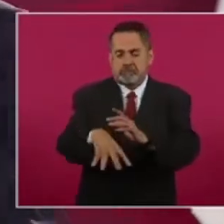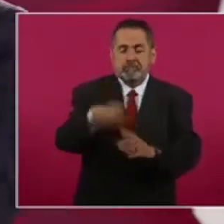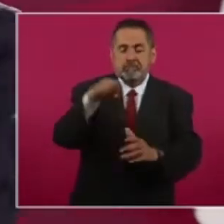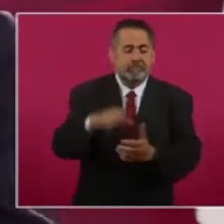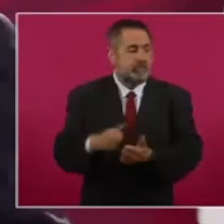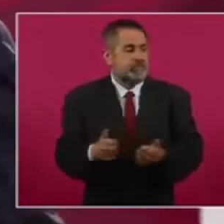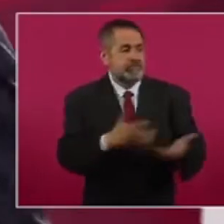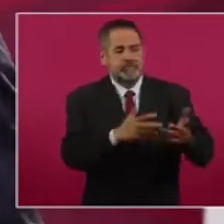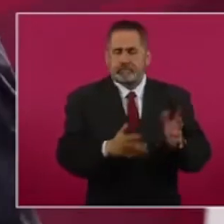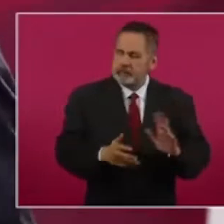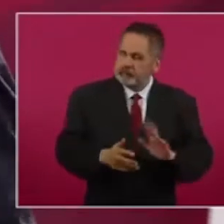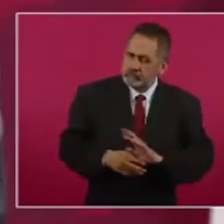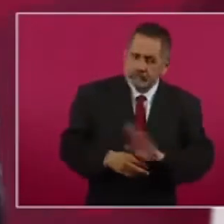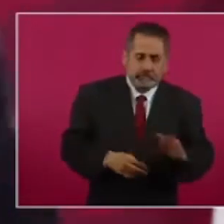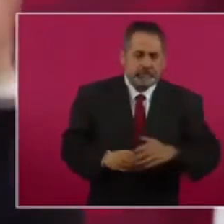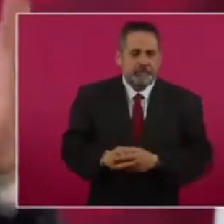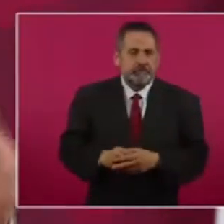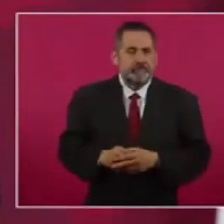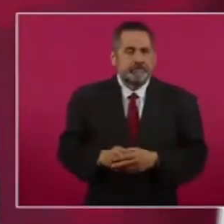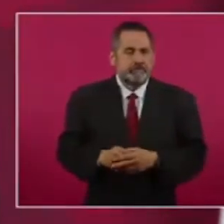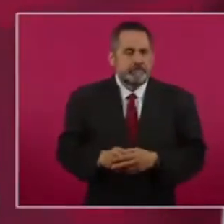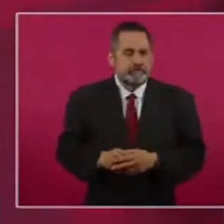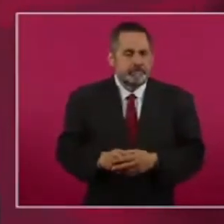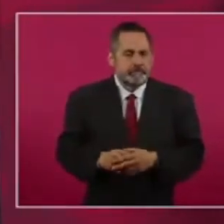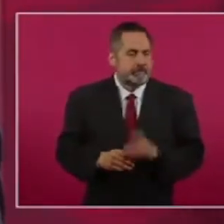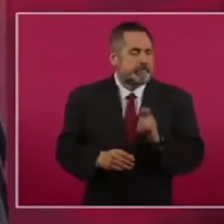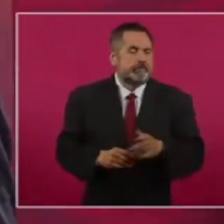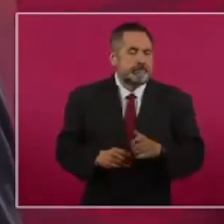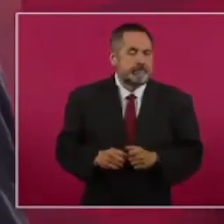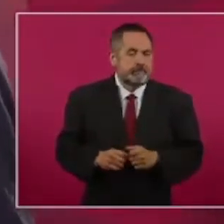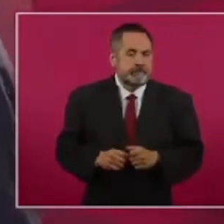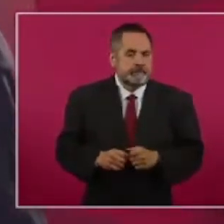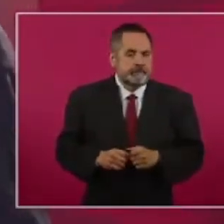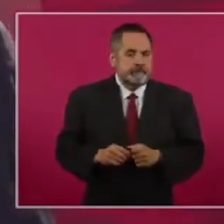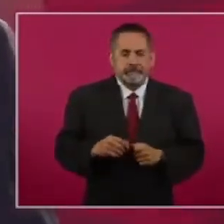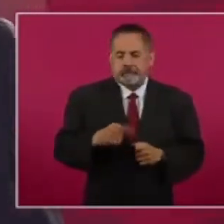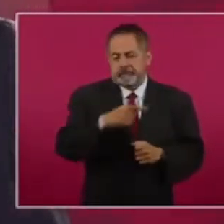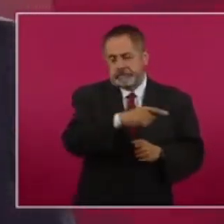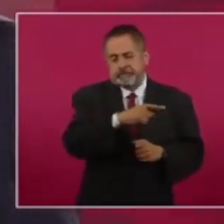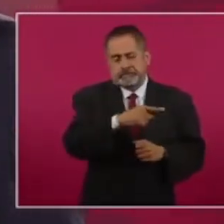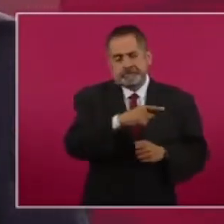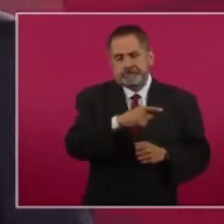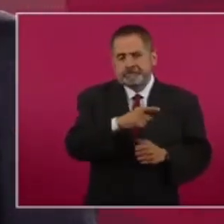Al final lograron su propósito,